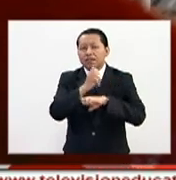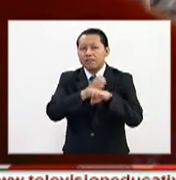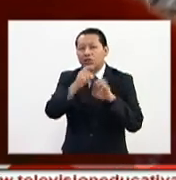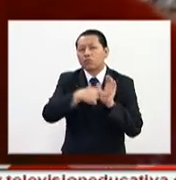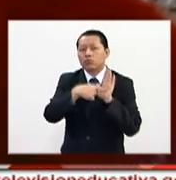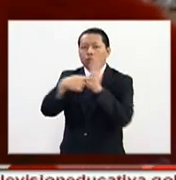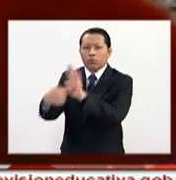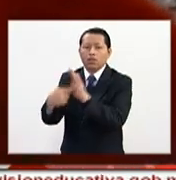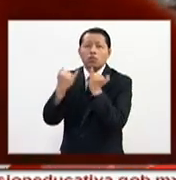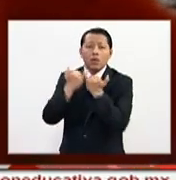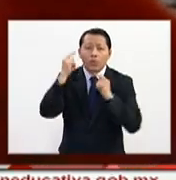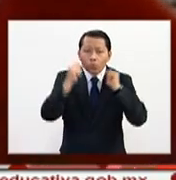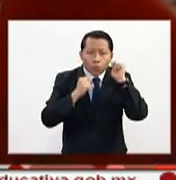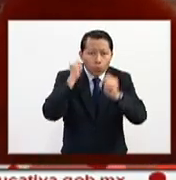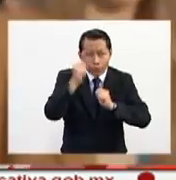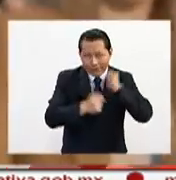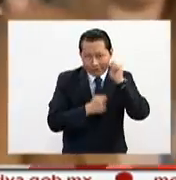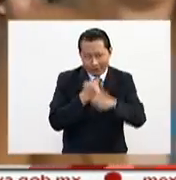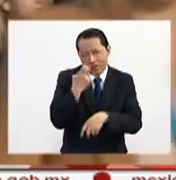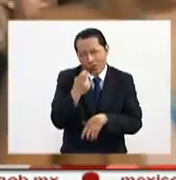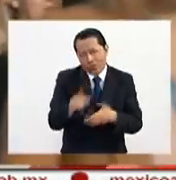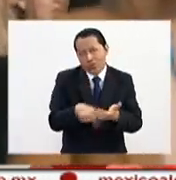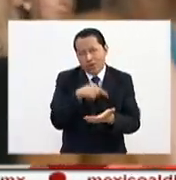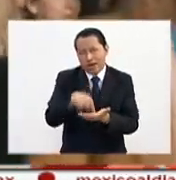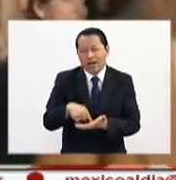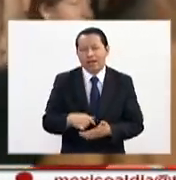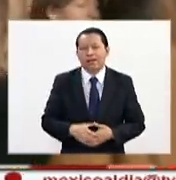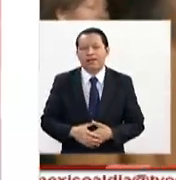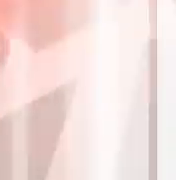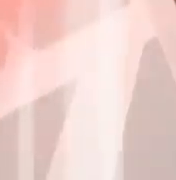la oferta turística de estos destinos.